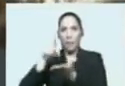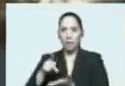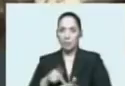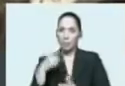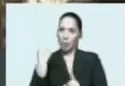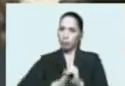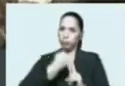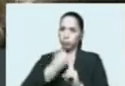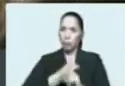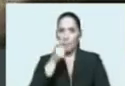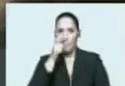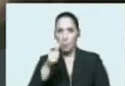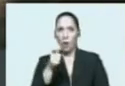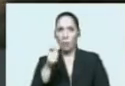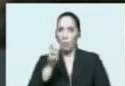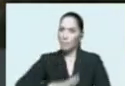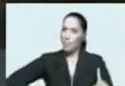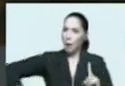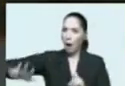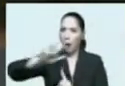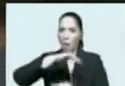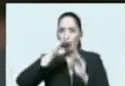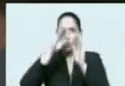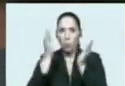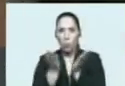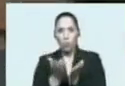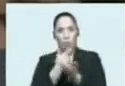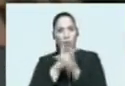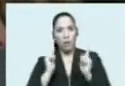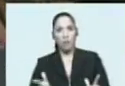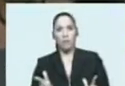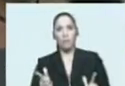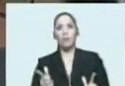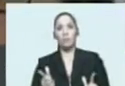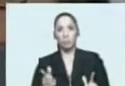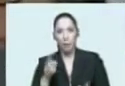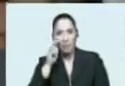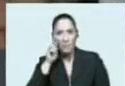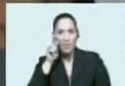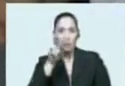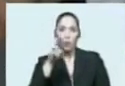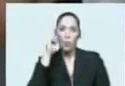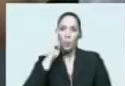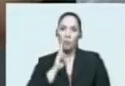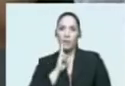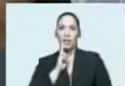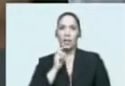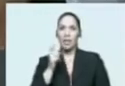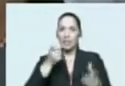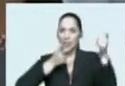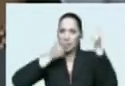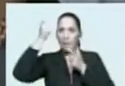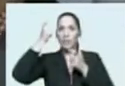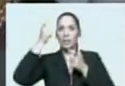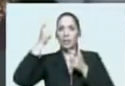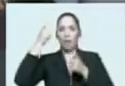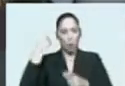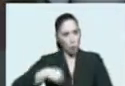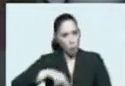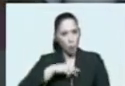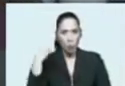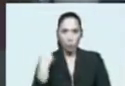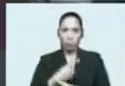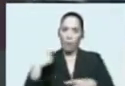de cualquier parte del mundo por su liberación desde una visión bolivariana y chavista es decir desde la concepción de la